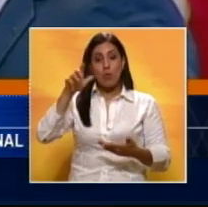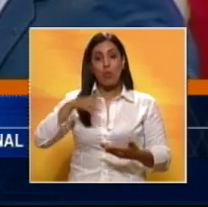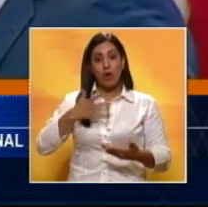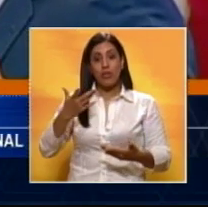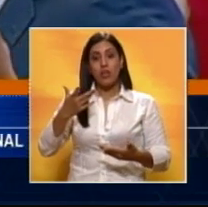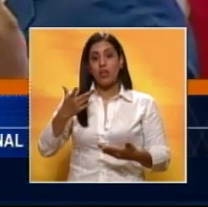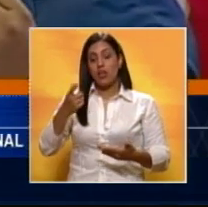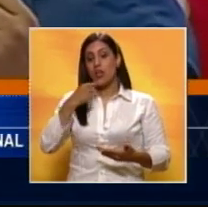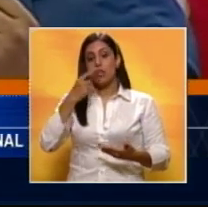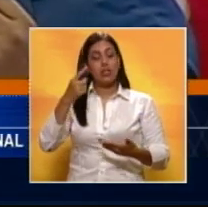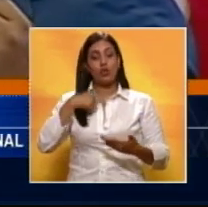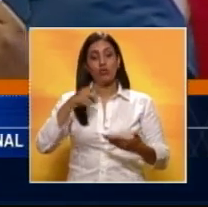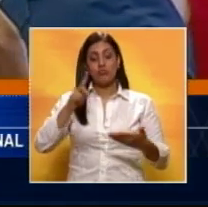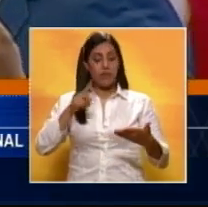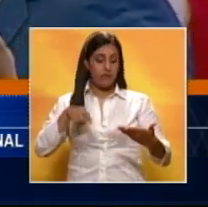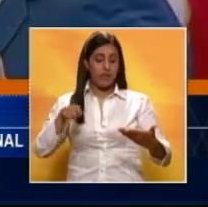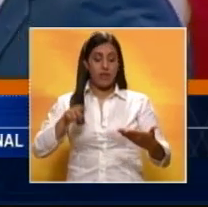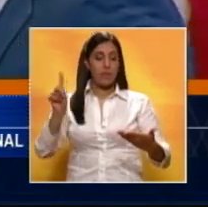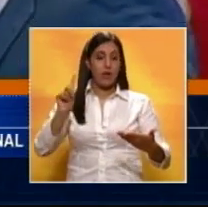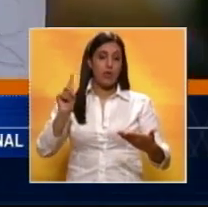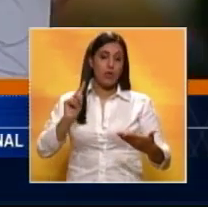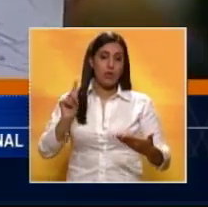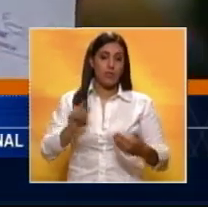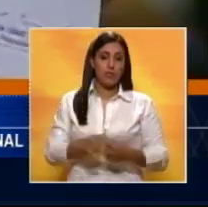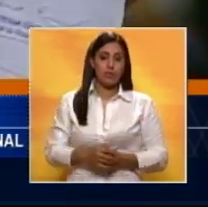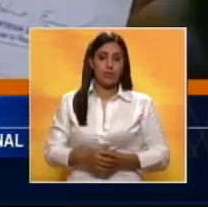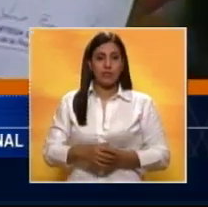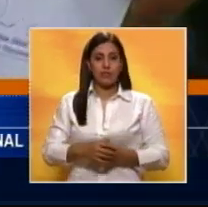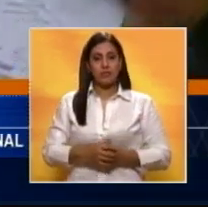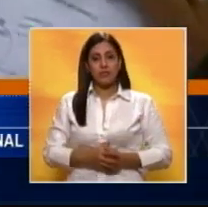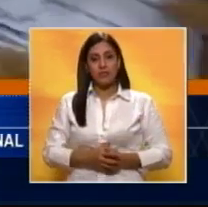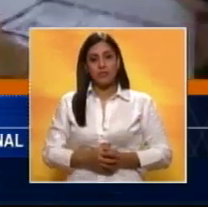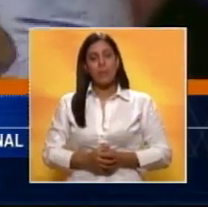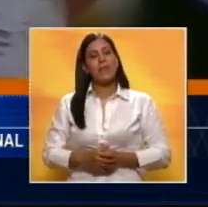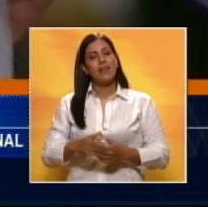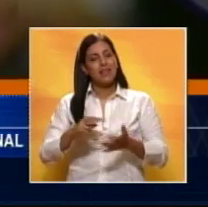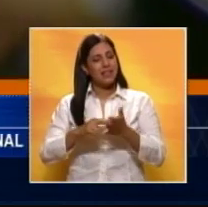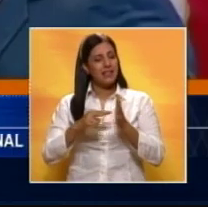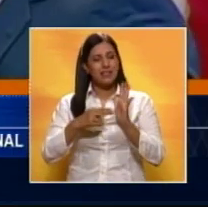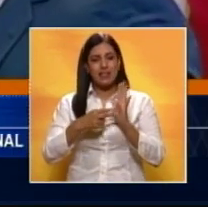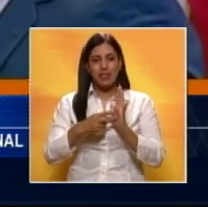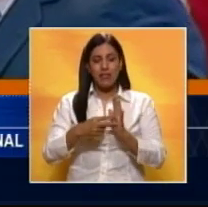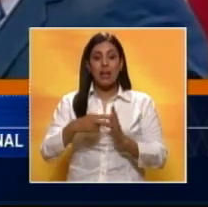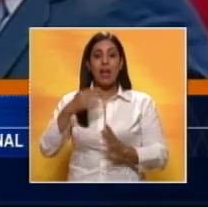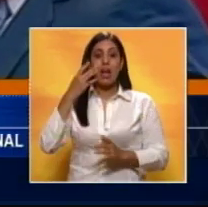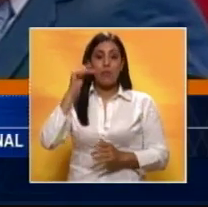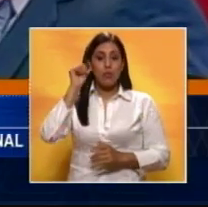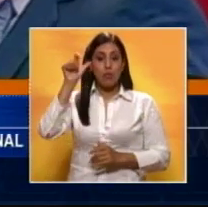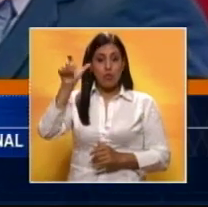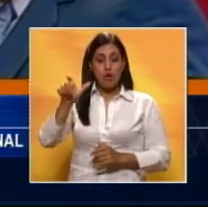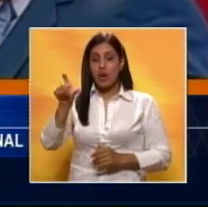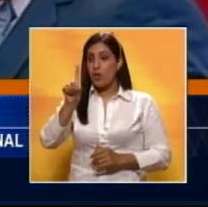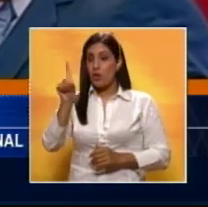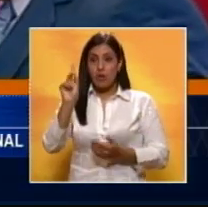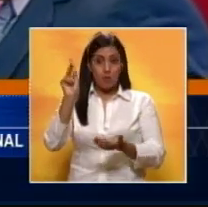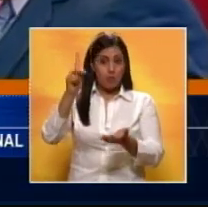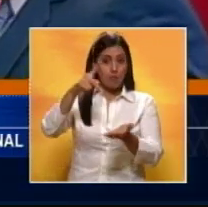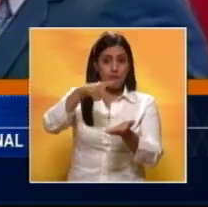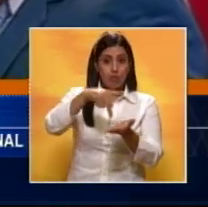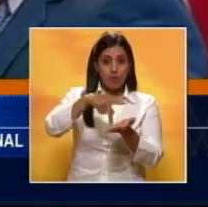de decir que esas tampoco son las firmas de ella. Es decir, que si ella no